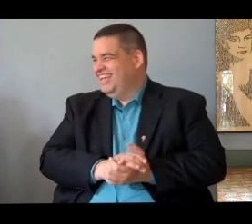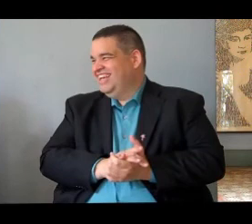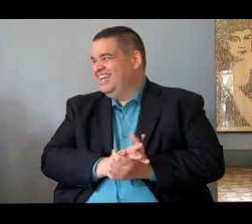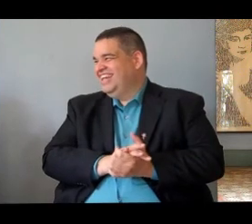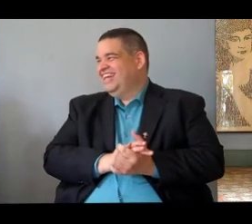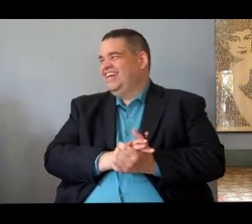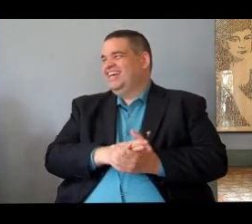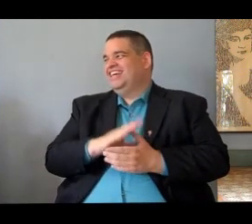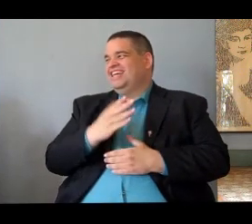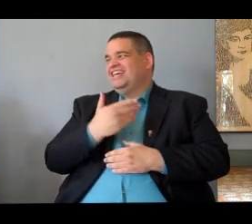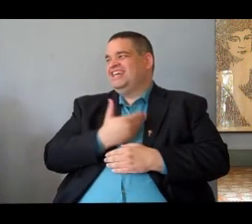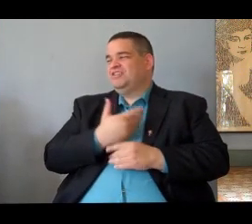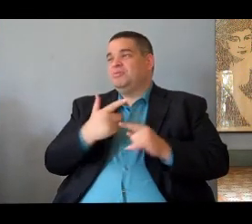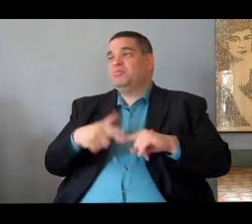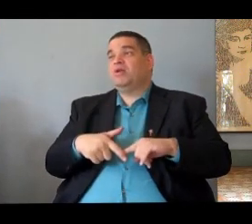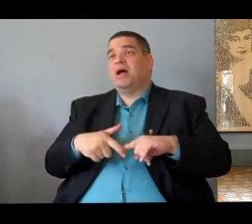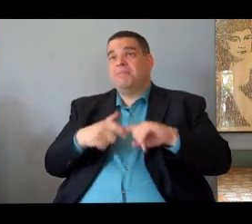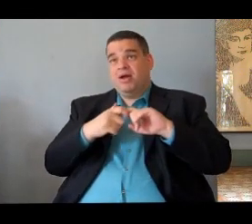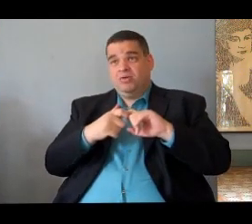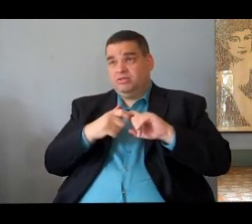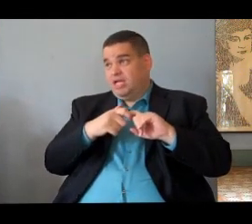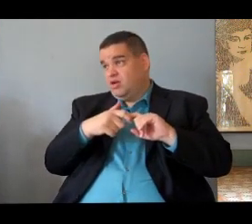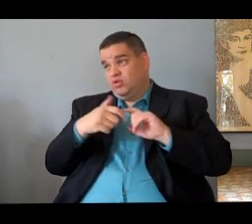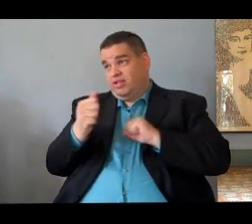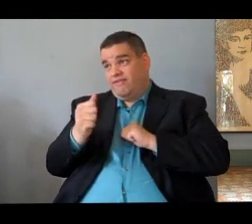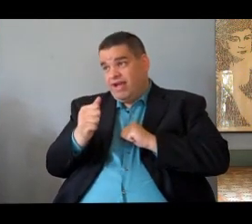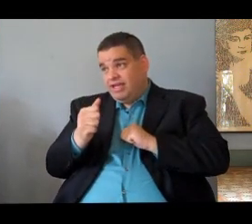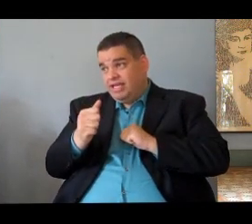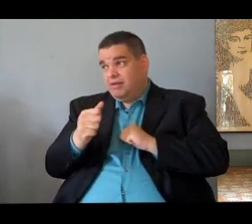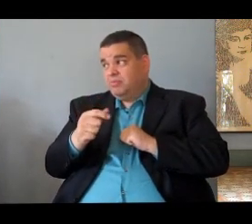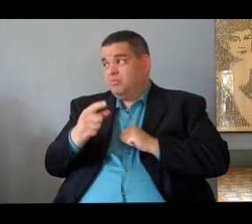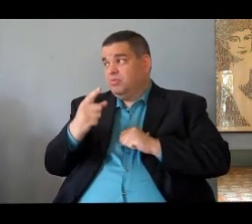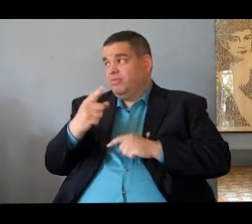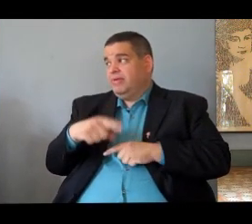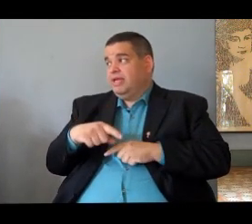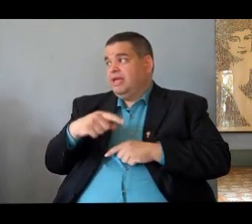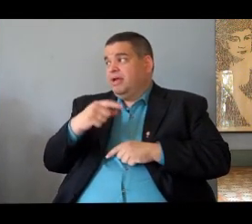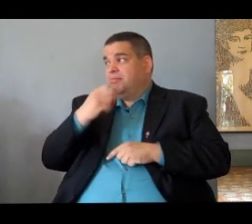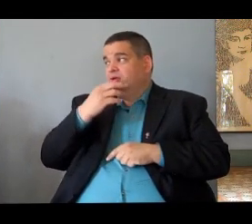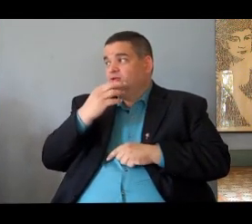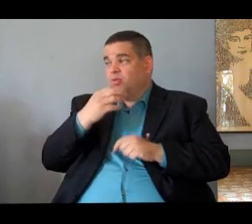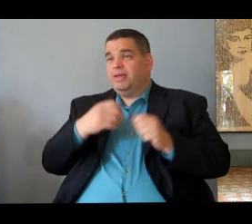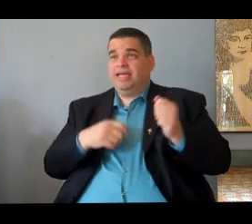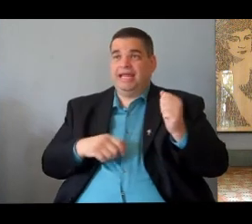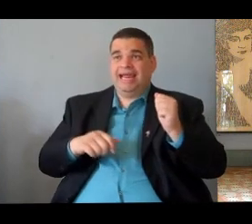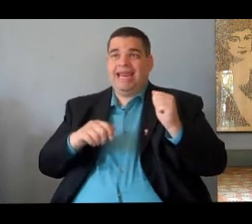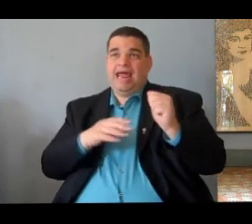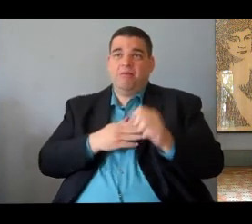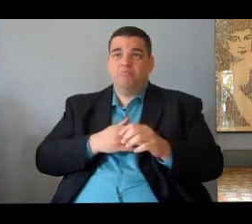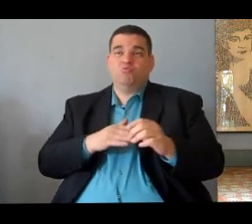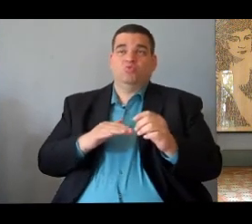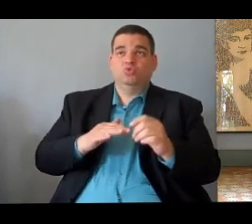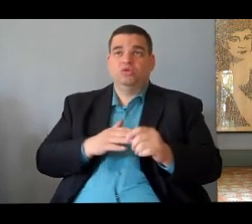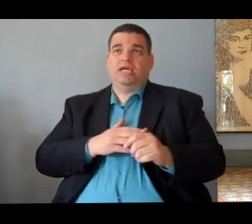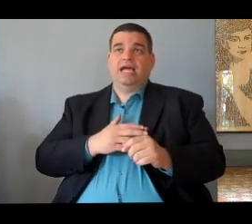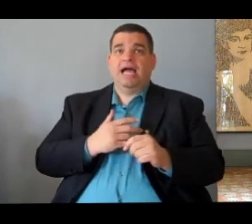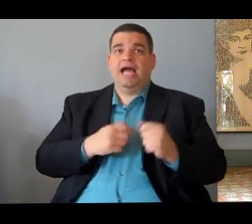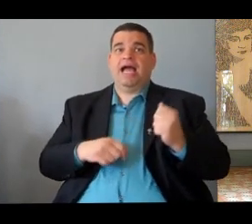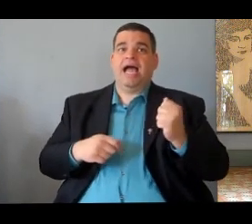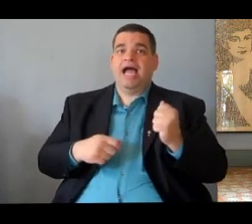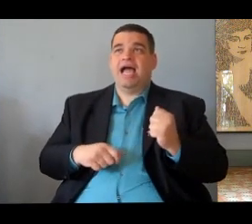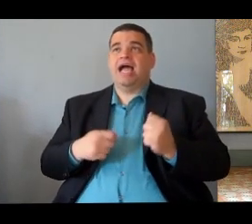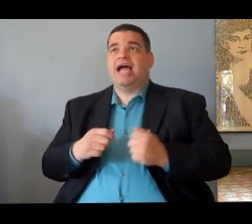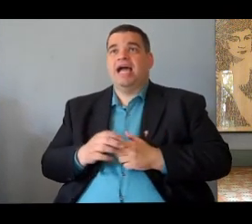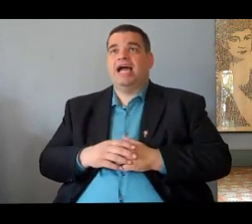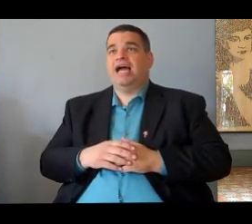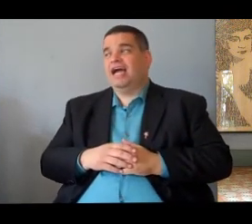Pero nosotros ahora nos vamos a una pausa. No te vayas lejos porque por ahí, mira, viene la música. Ya mismo viene la música por ahí. Viene la